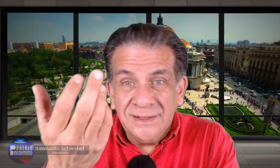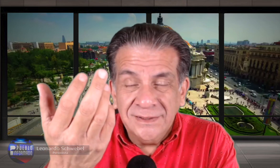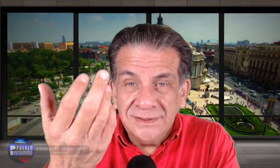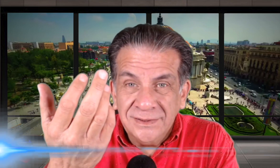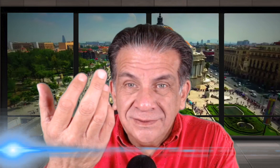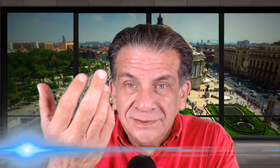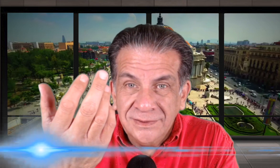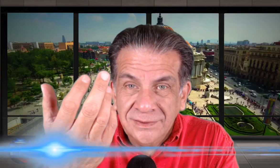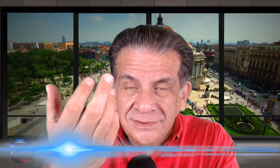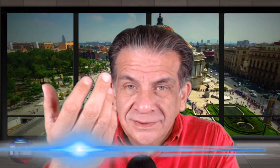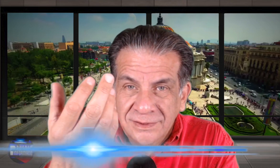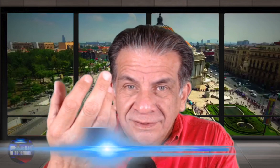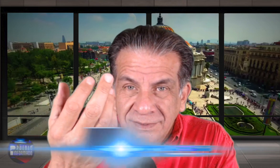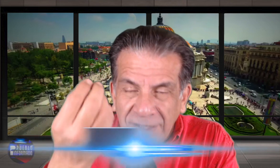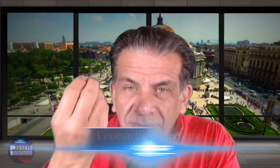armas.